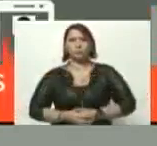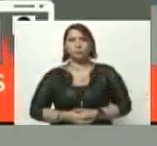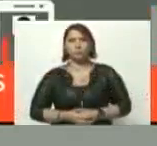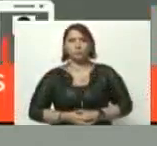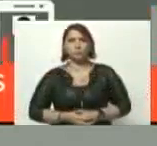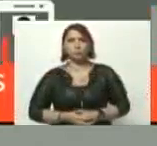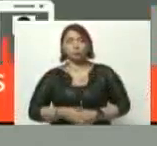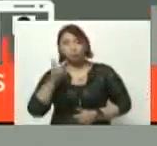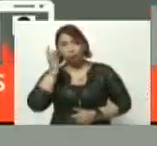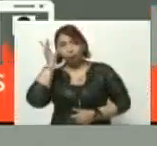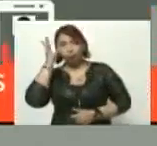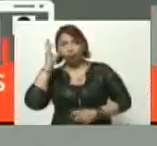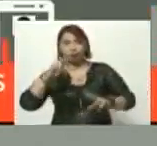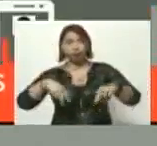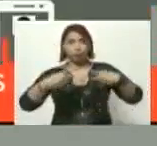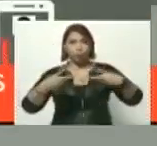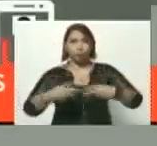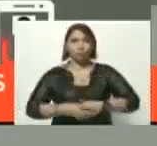innovador,